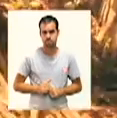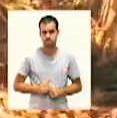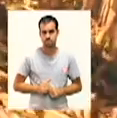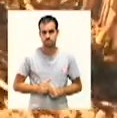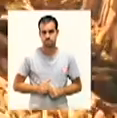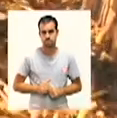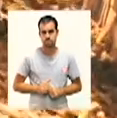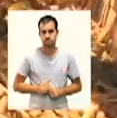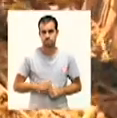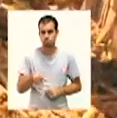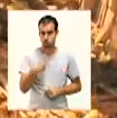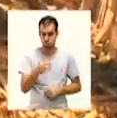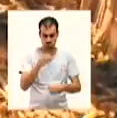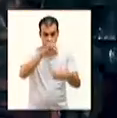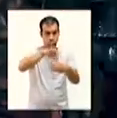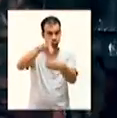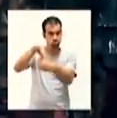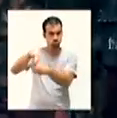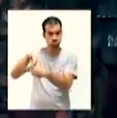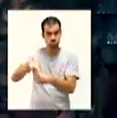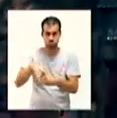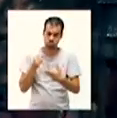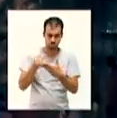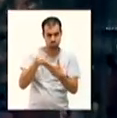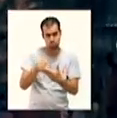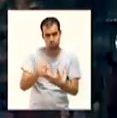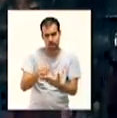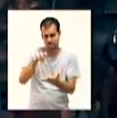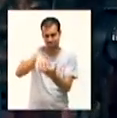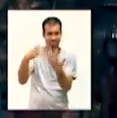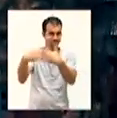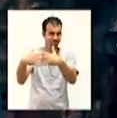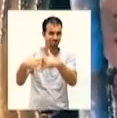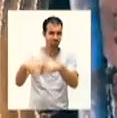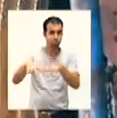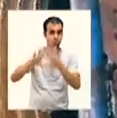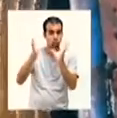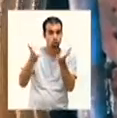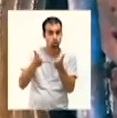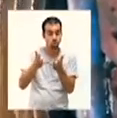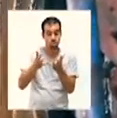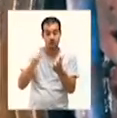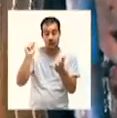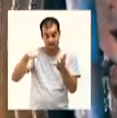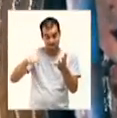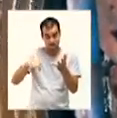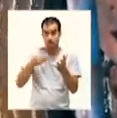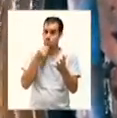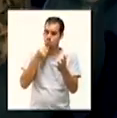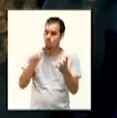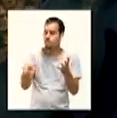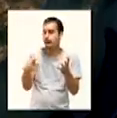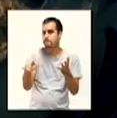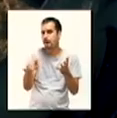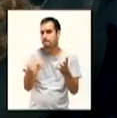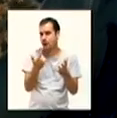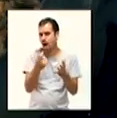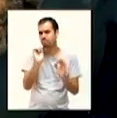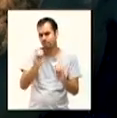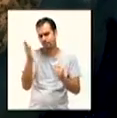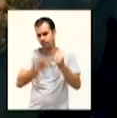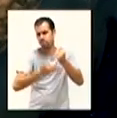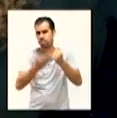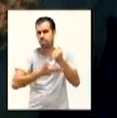municipio. También estuvimos en la siembra para apoyar nuestros centrales, que una vez más sea uno de los centrales que cumpla con la zafra